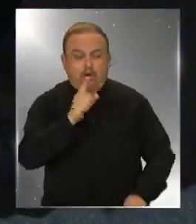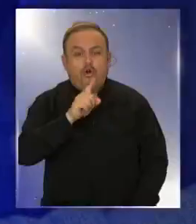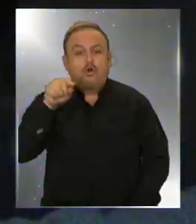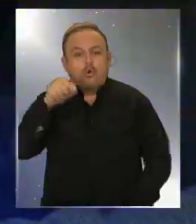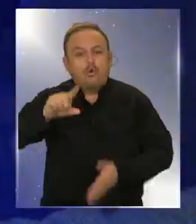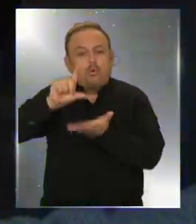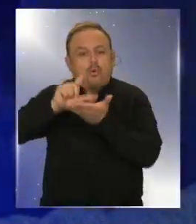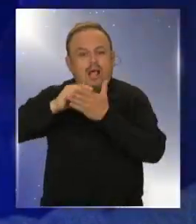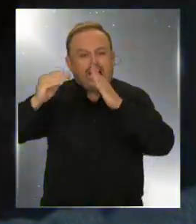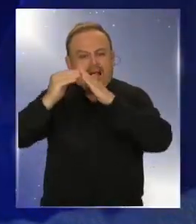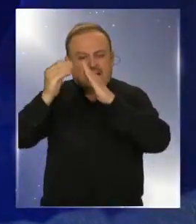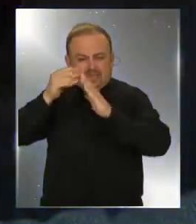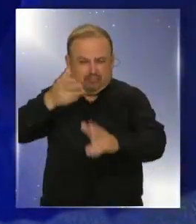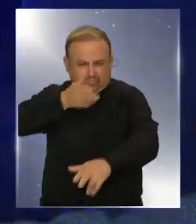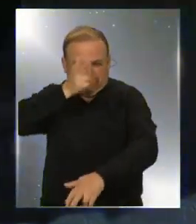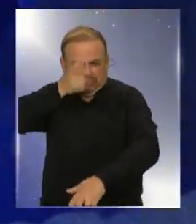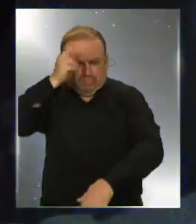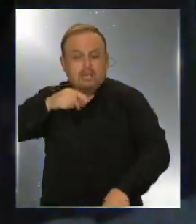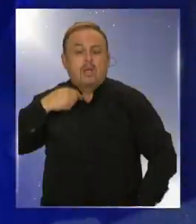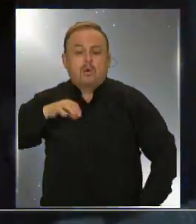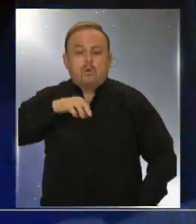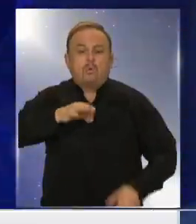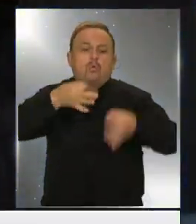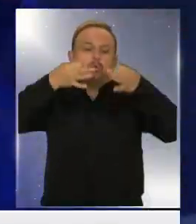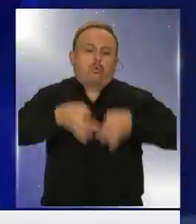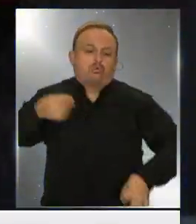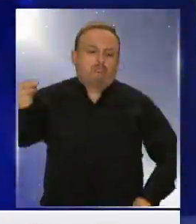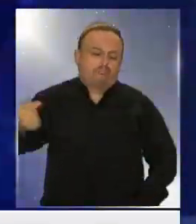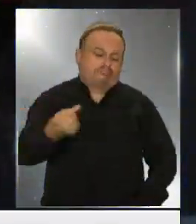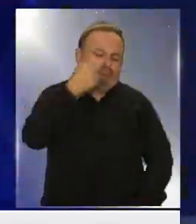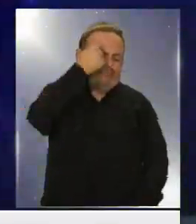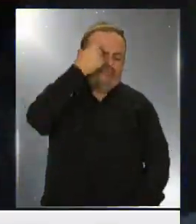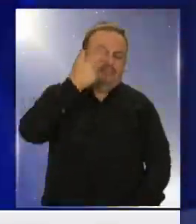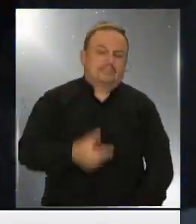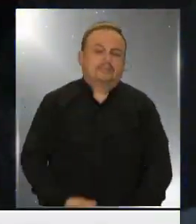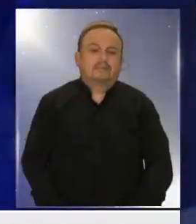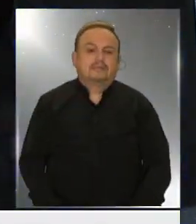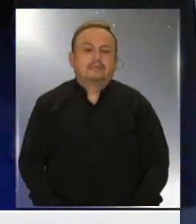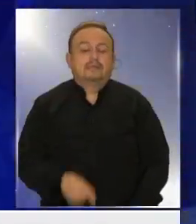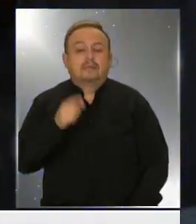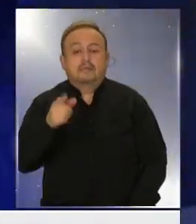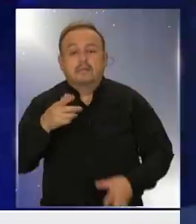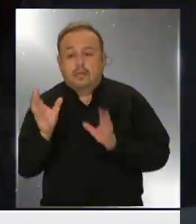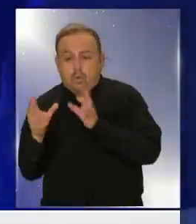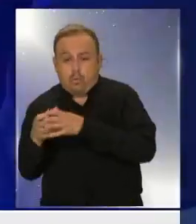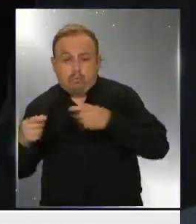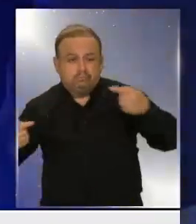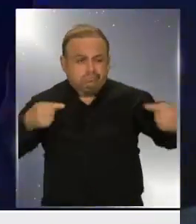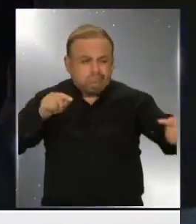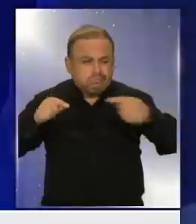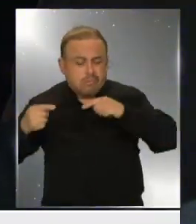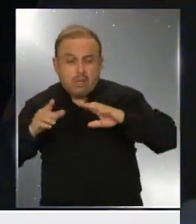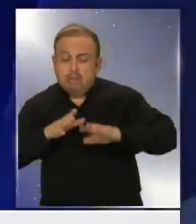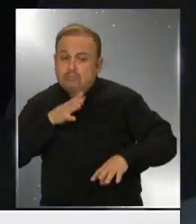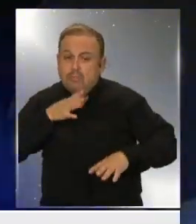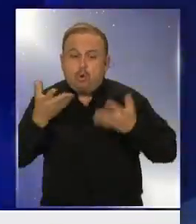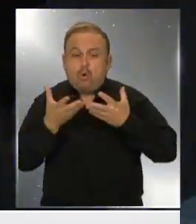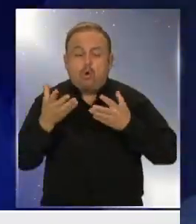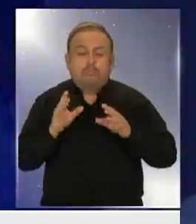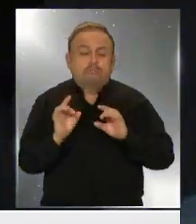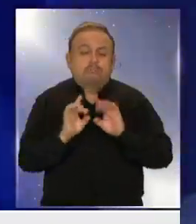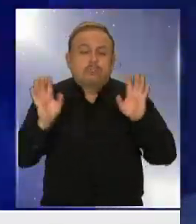el lugar donde venía caminando ella. No obstante, en materia de la investigación, si fue por un tema de bandas rivales o